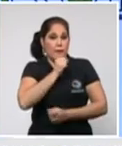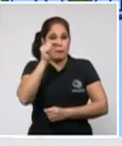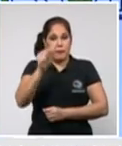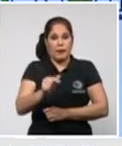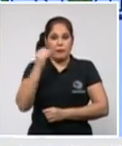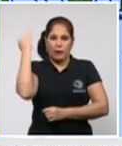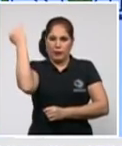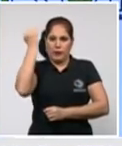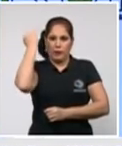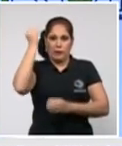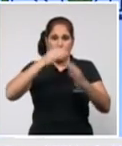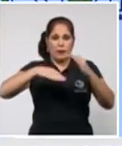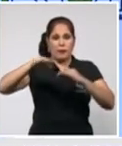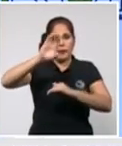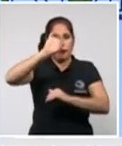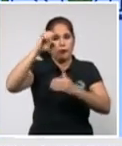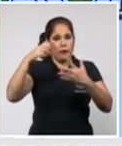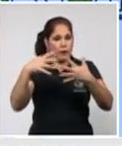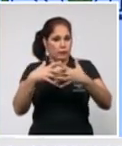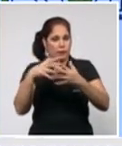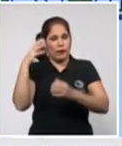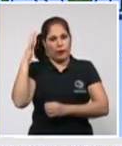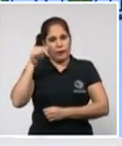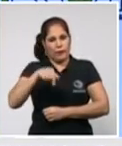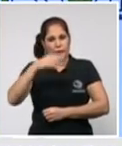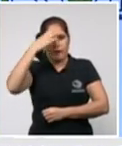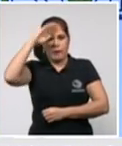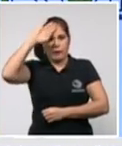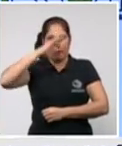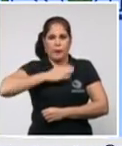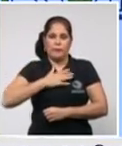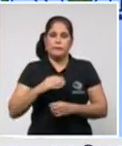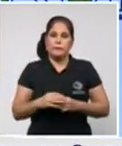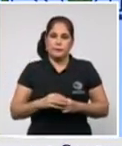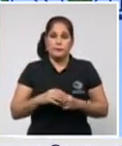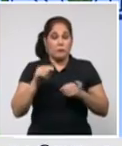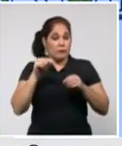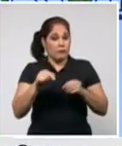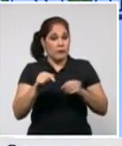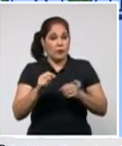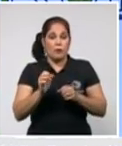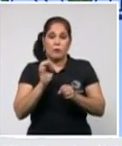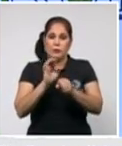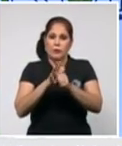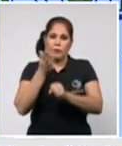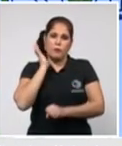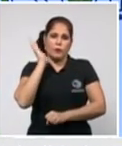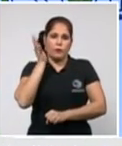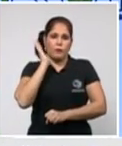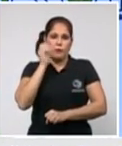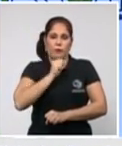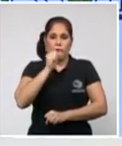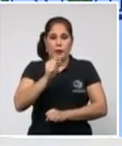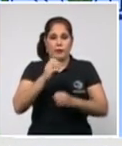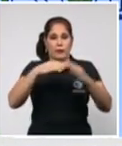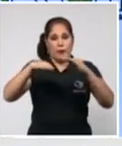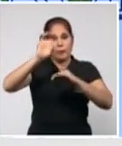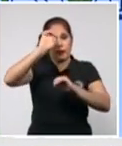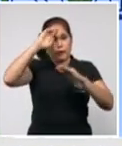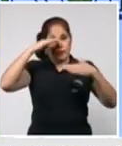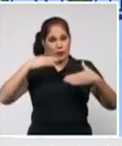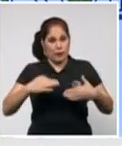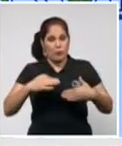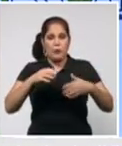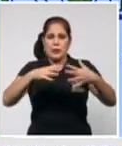del Ministerio de Relaciones Exteriores de la República de Cuba. De inmediato iniciamos la conferencia de prensa del Ministerio de Salud Pública sobre